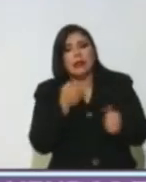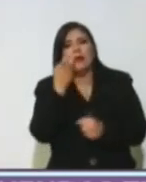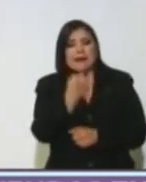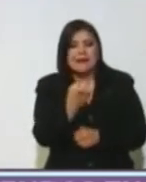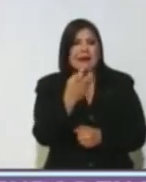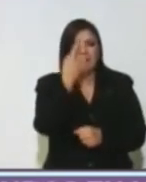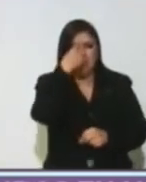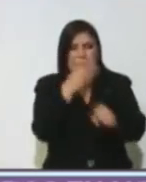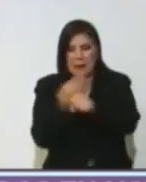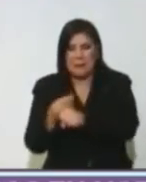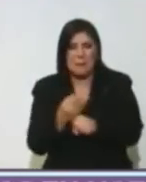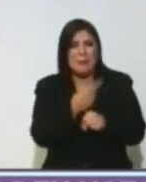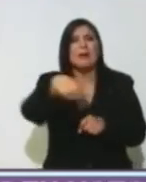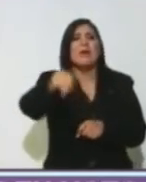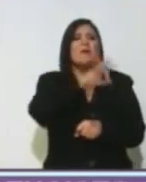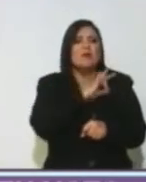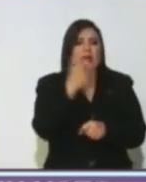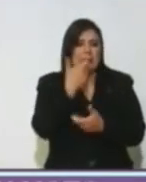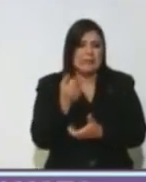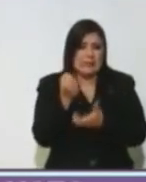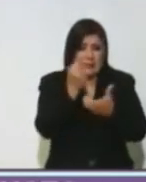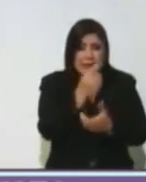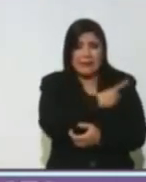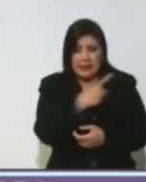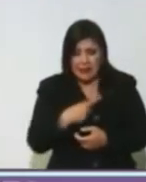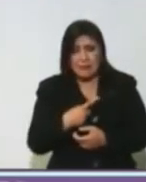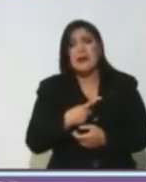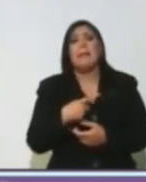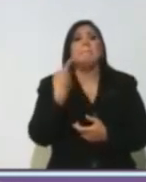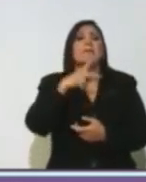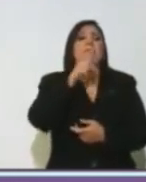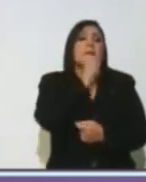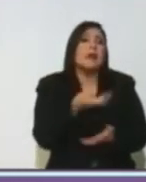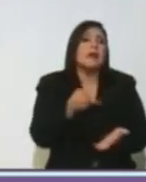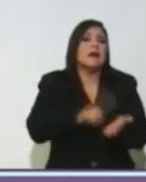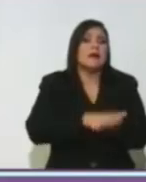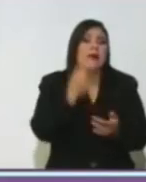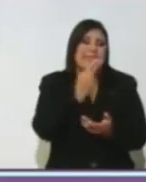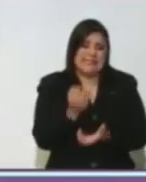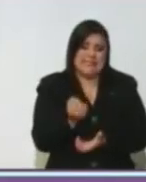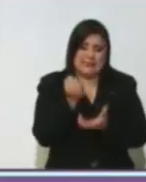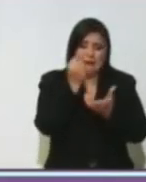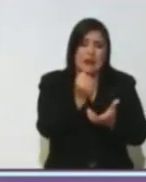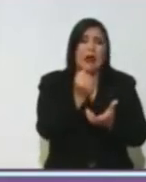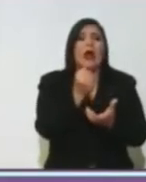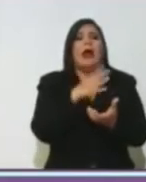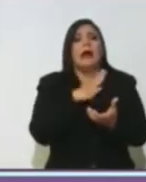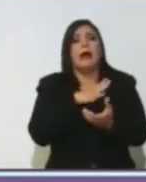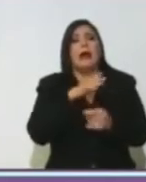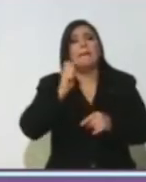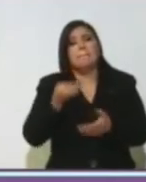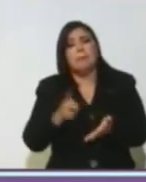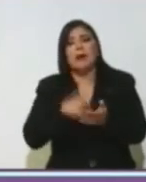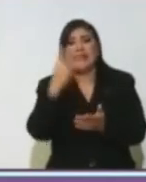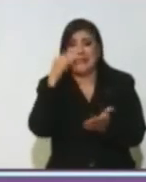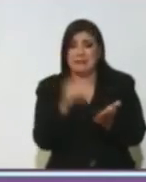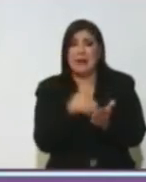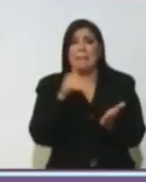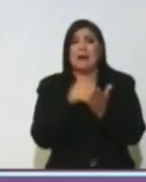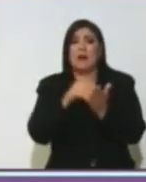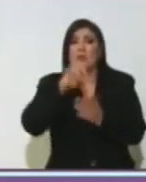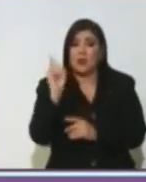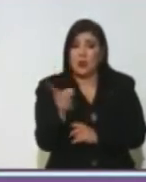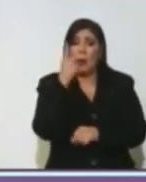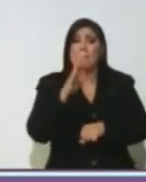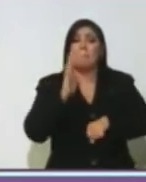realizar estas inversiones pero también es necesario invertir aproximadamente otros 3 mil millones de dólares más